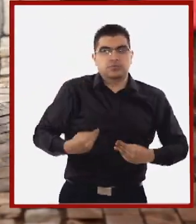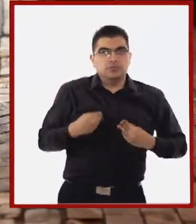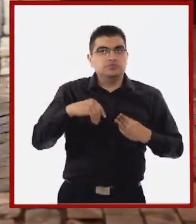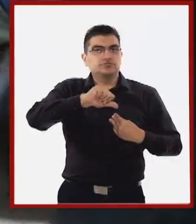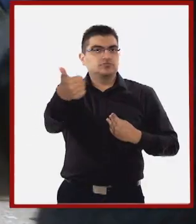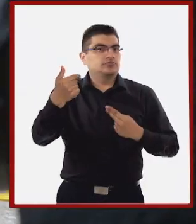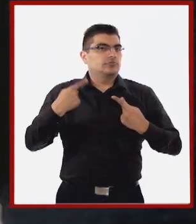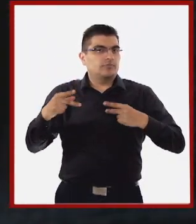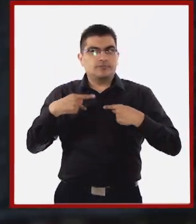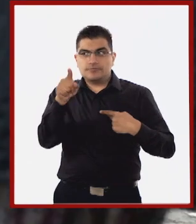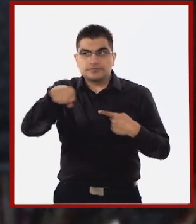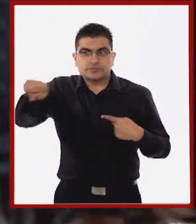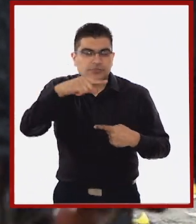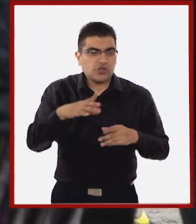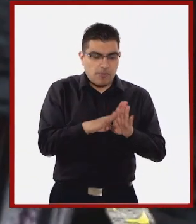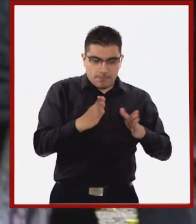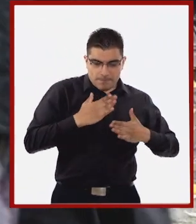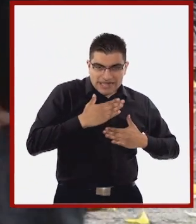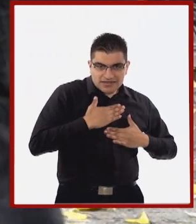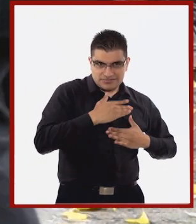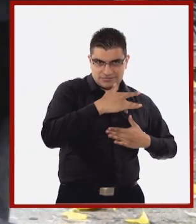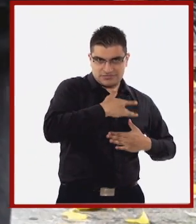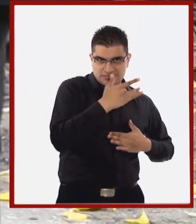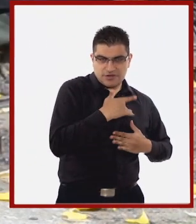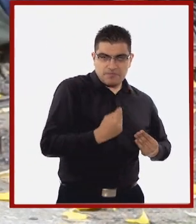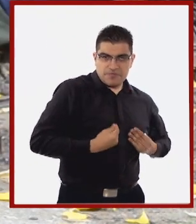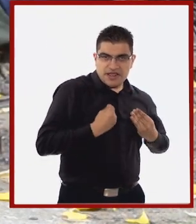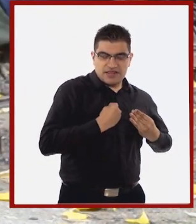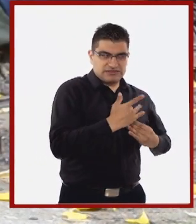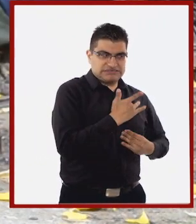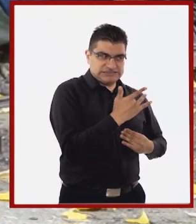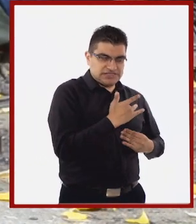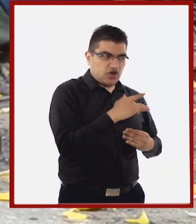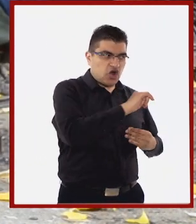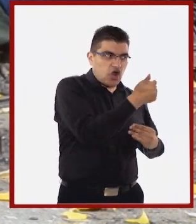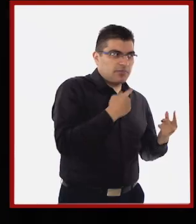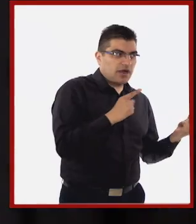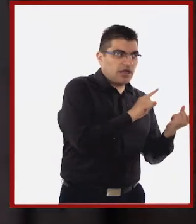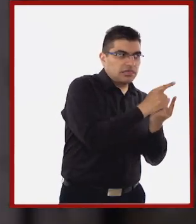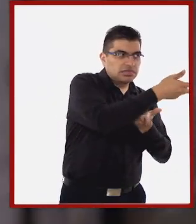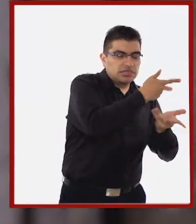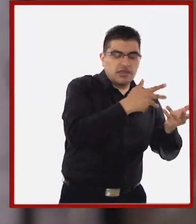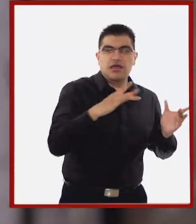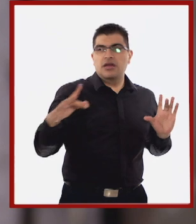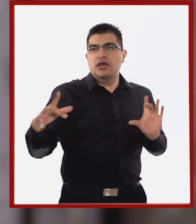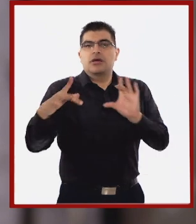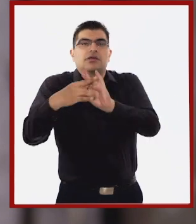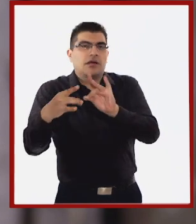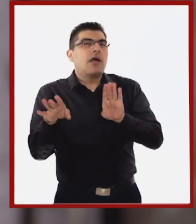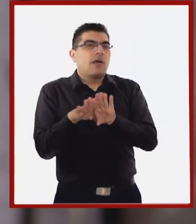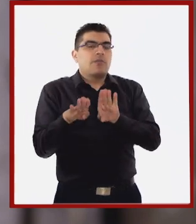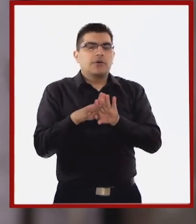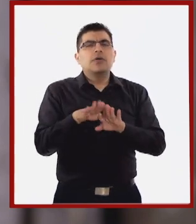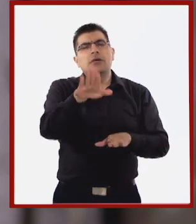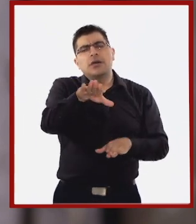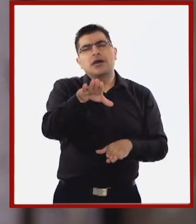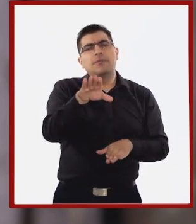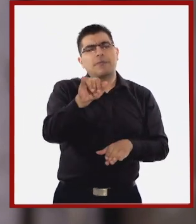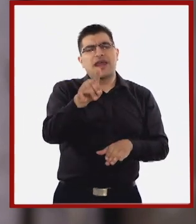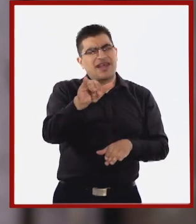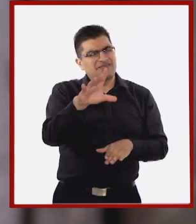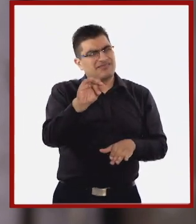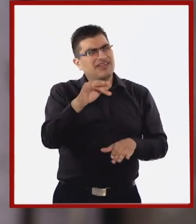a partir de nuestras propias experiencias en el mundo, en la vida, con otras personas. Mario, la empatía surge cuando nos ponemos en la